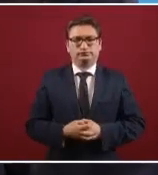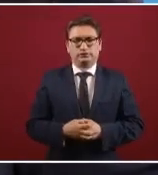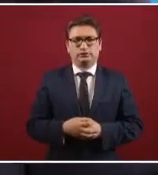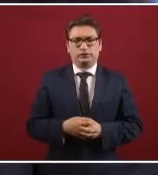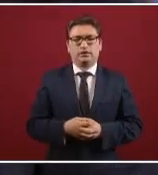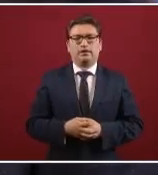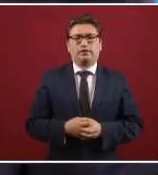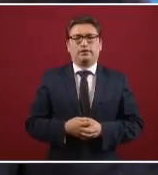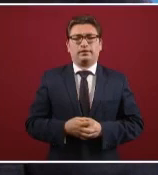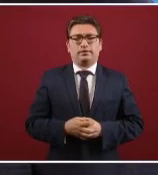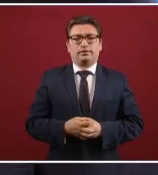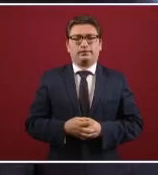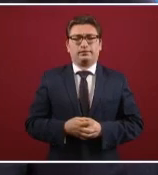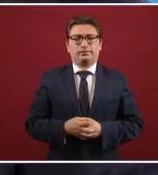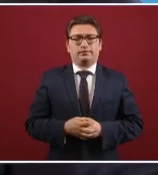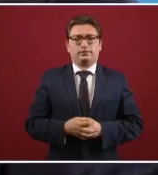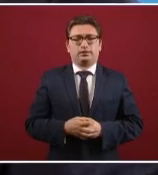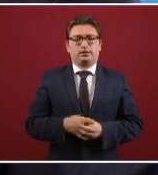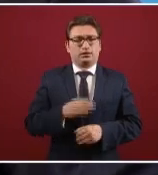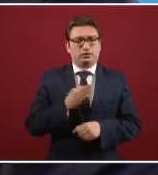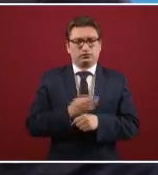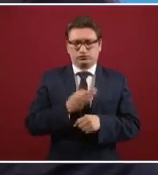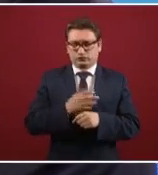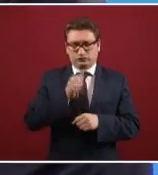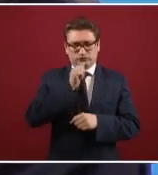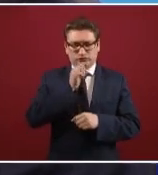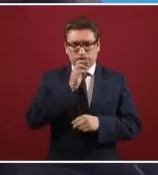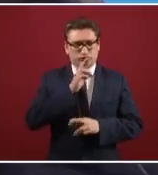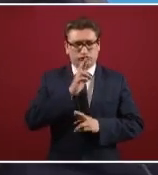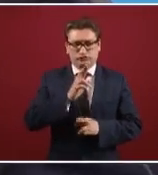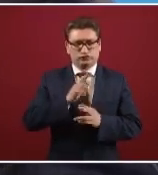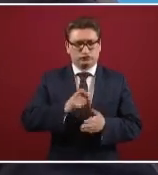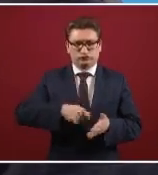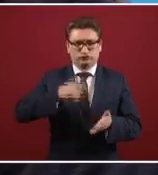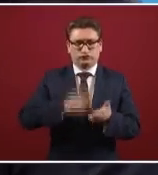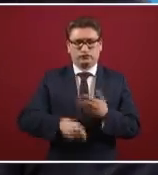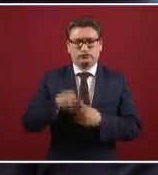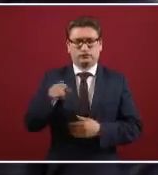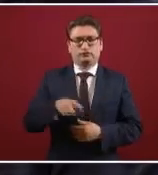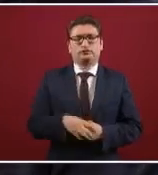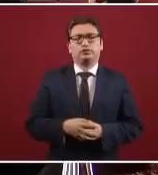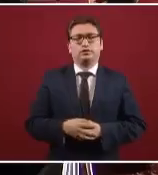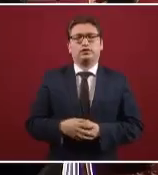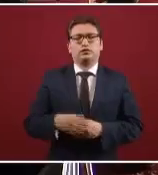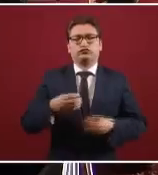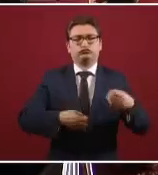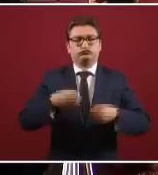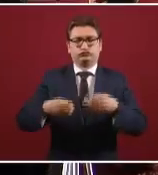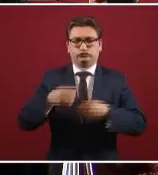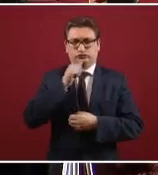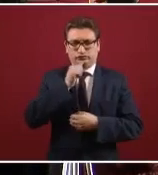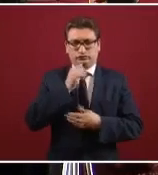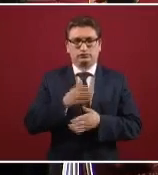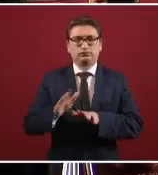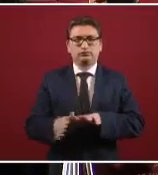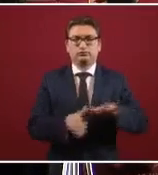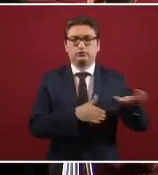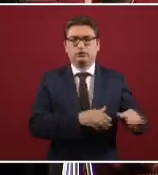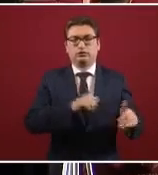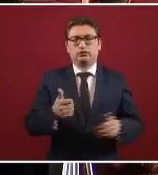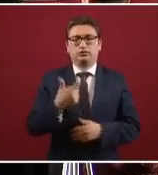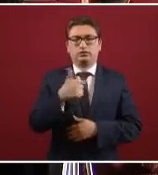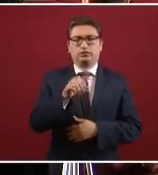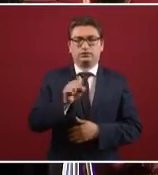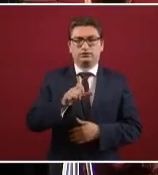atendiendo se sin resolución definitiva en el poder judicial y nos vamos a quienes tienen el gas lp